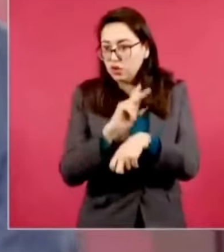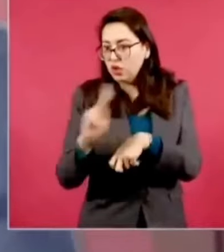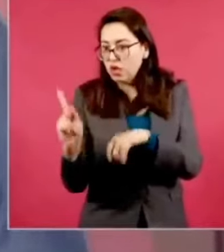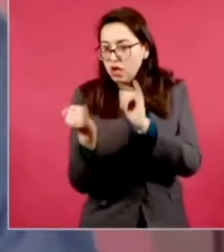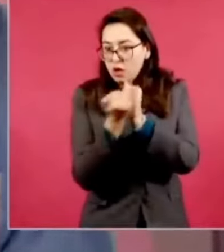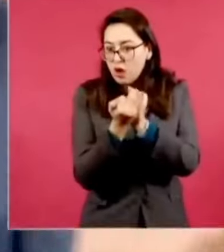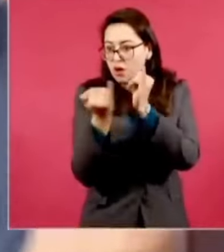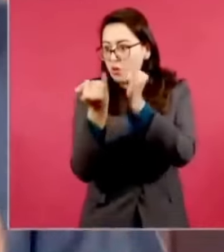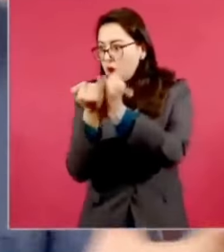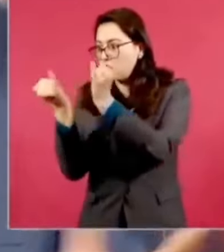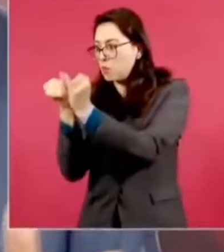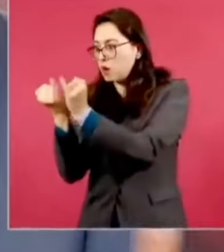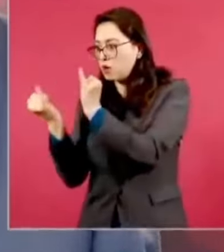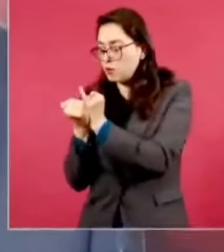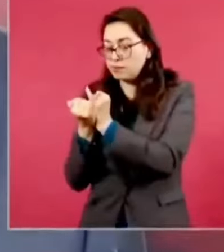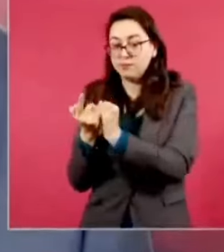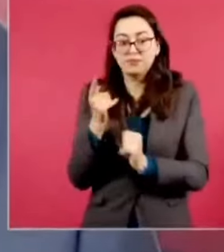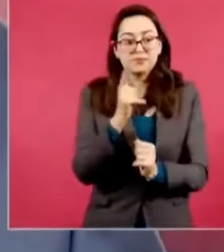Reforma,